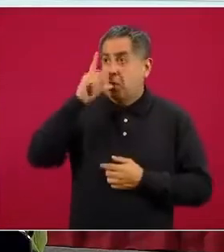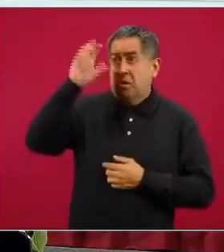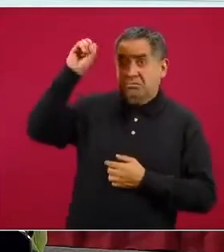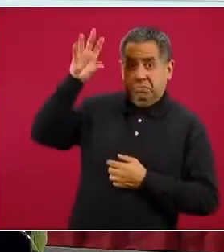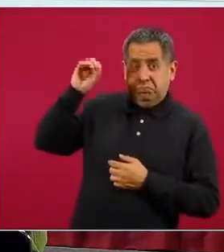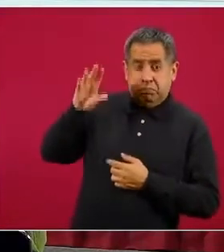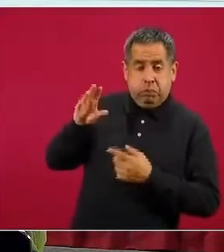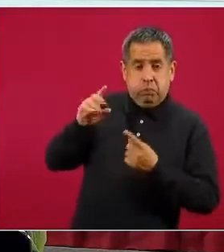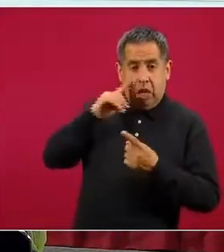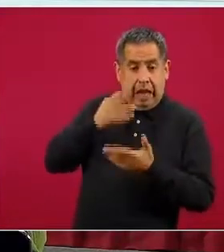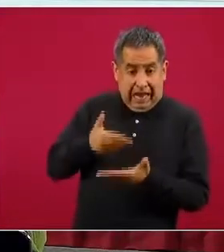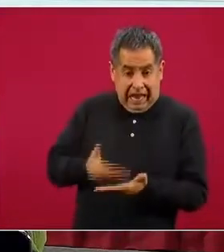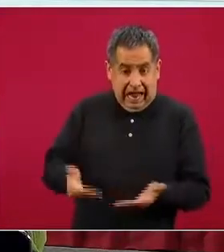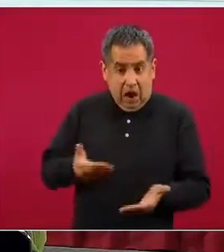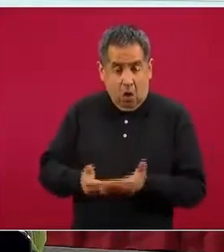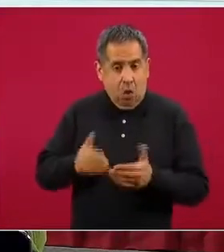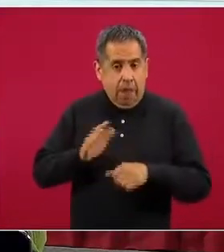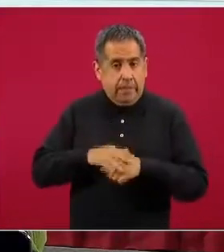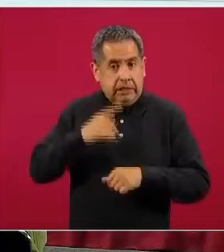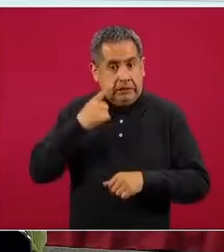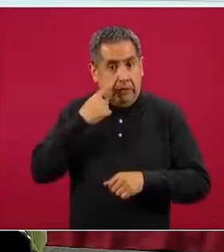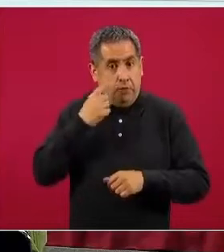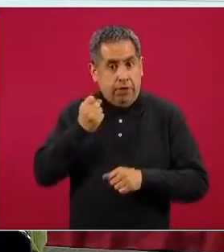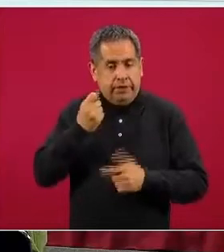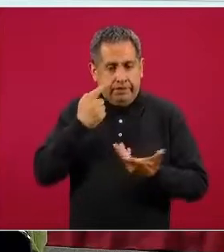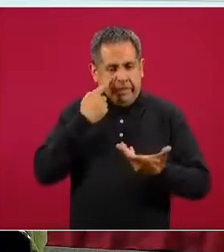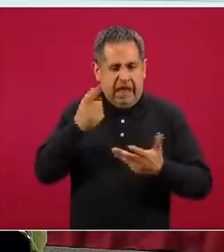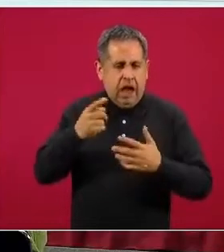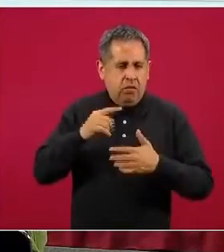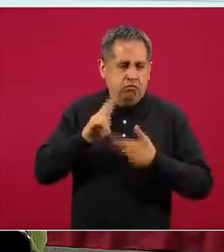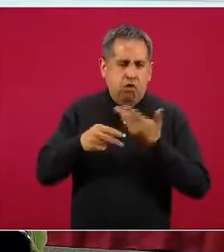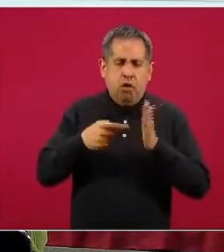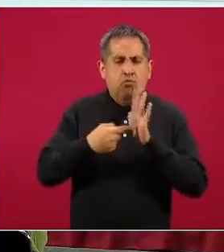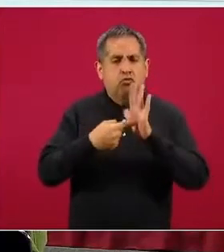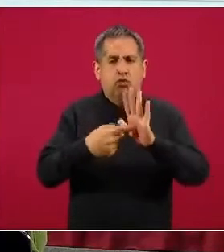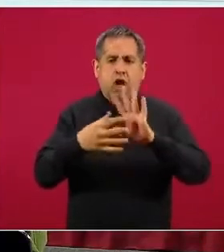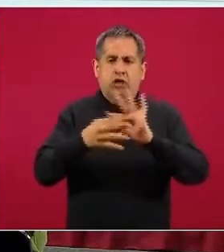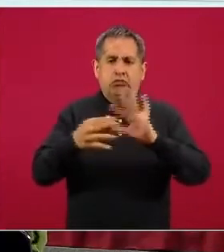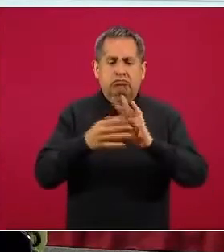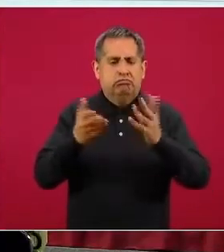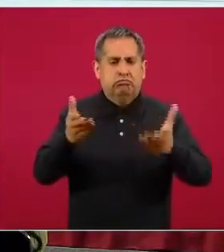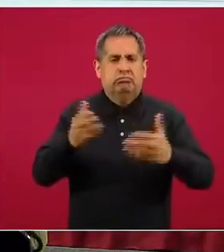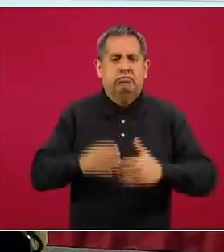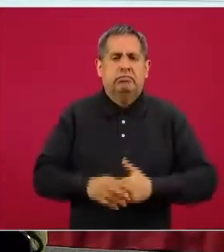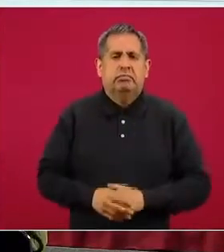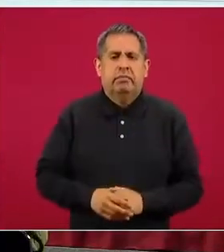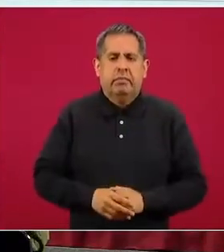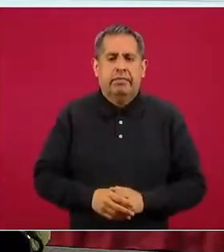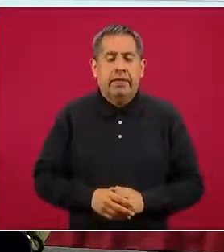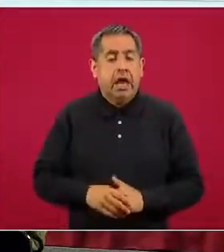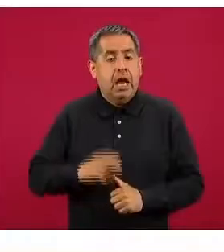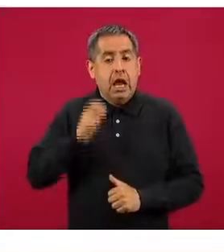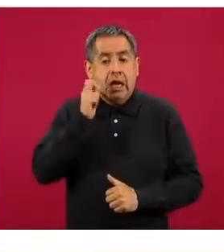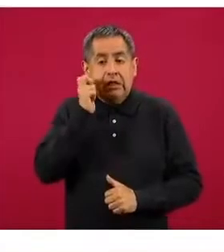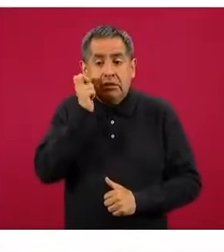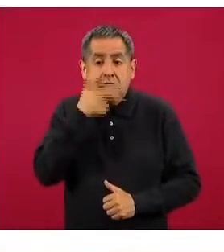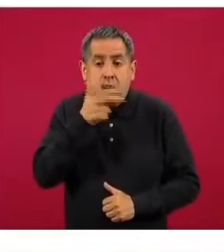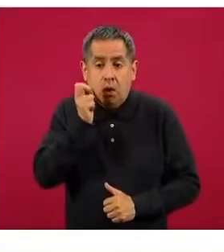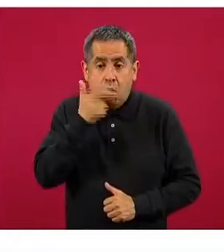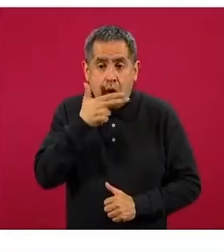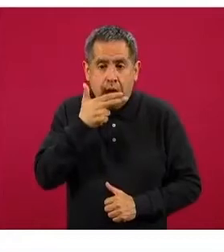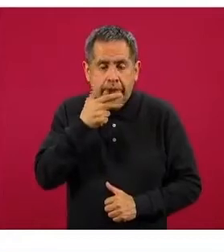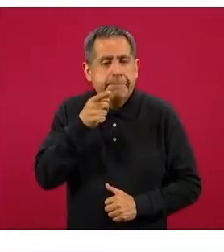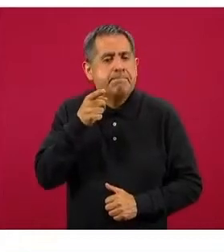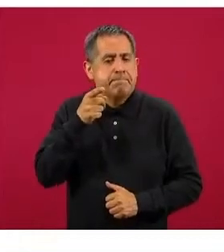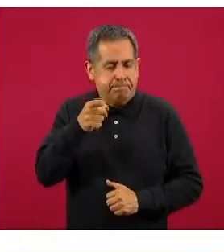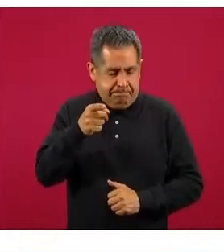riesgo epidémico actual. Por lo tanto, los vamos a ver en ese orden. Chihuahua, que